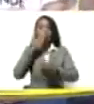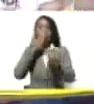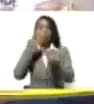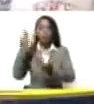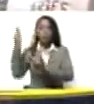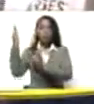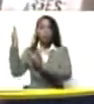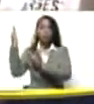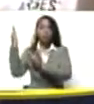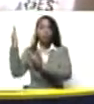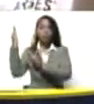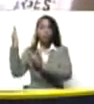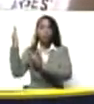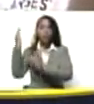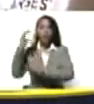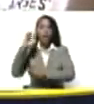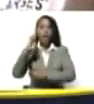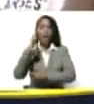fue una batalla